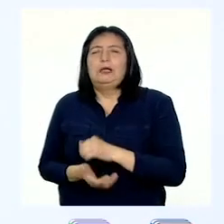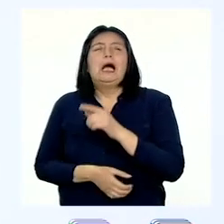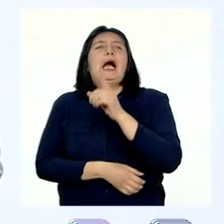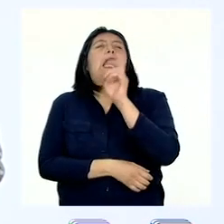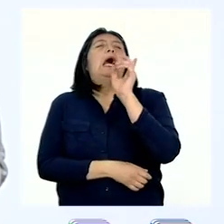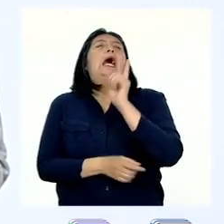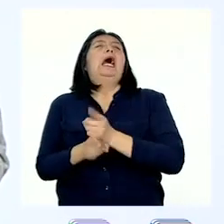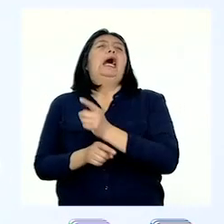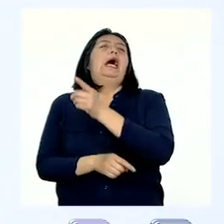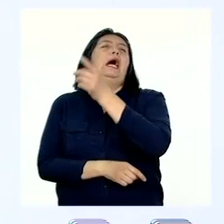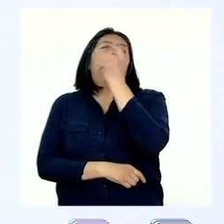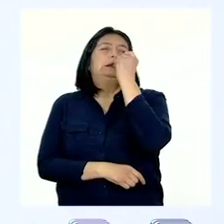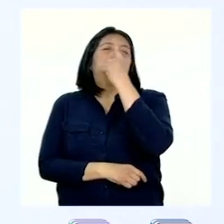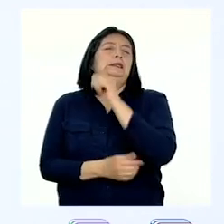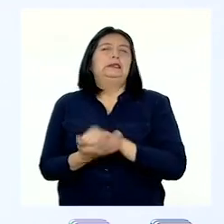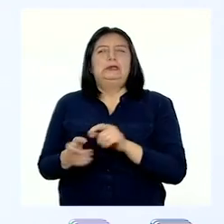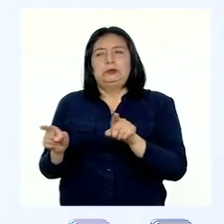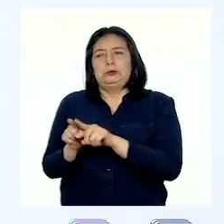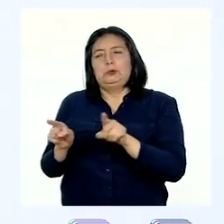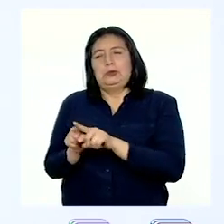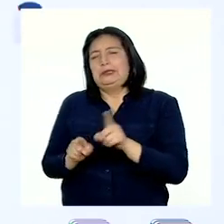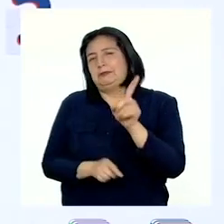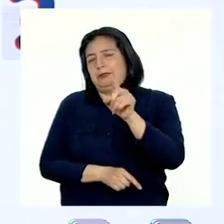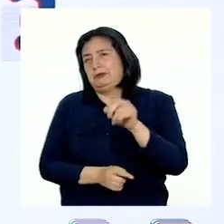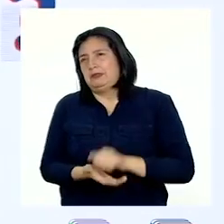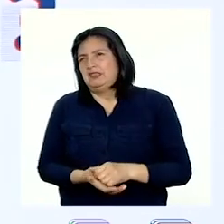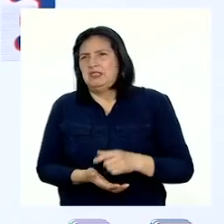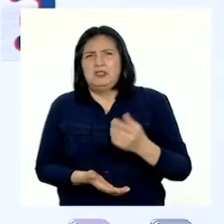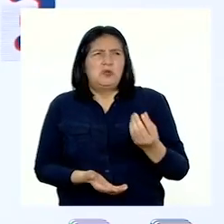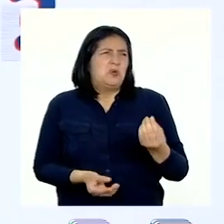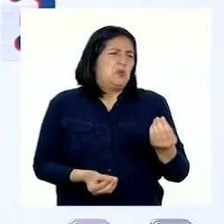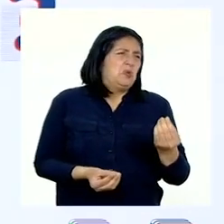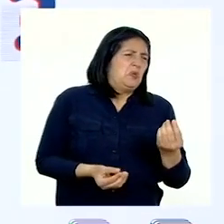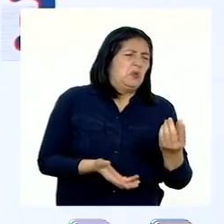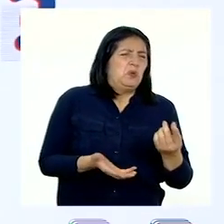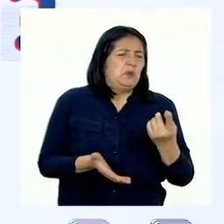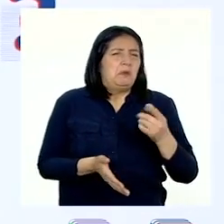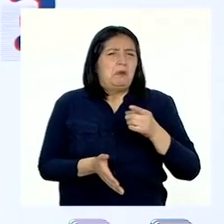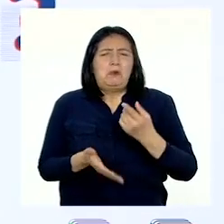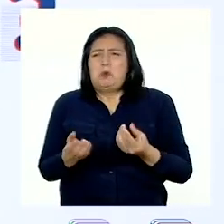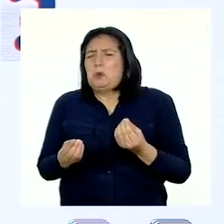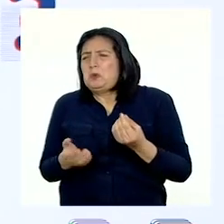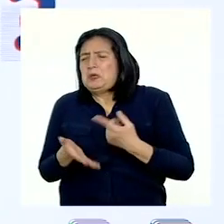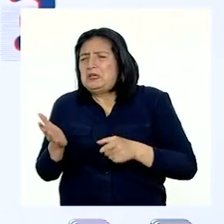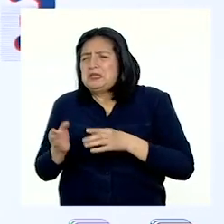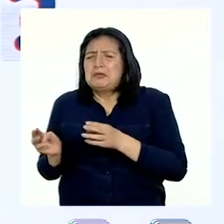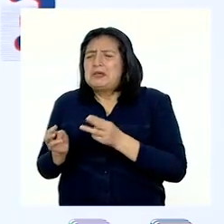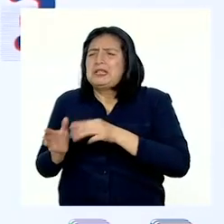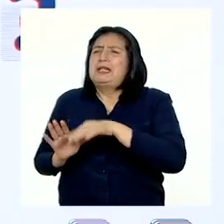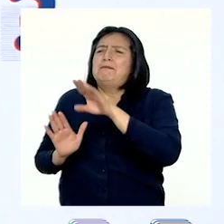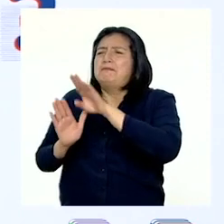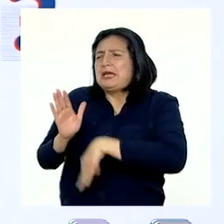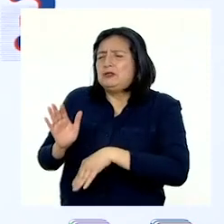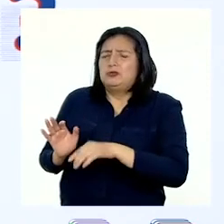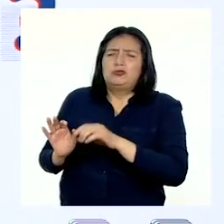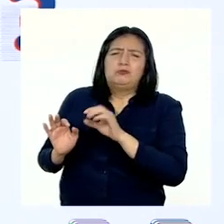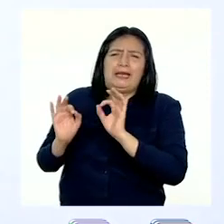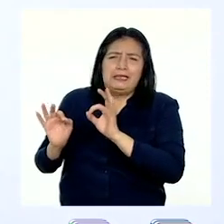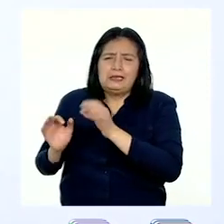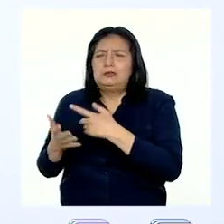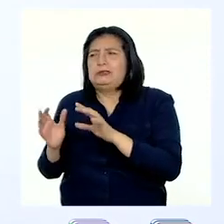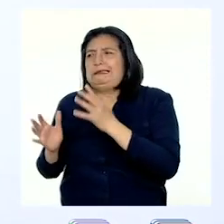Ah, ya entiendo. Es lo mismo que preguntar ¿de qué manera se puede disminuir el riesgo de un posible desastre?